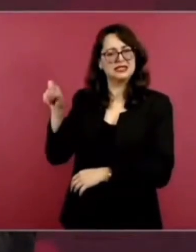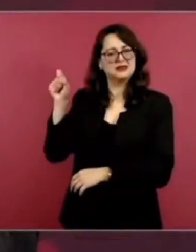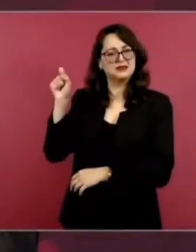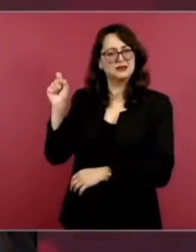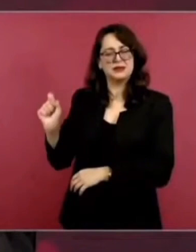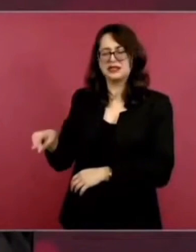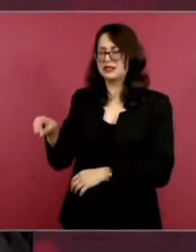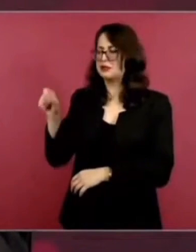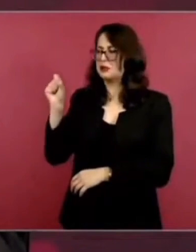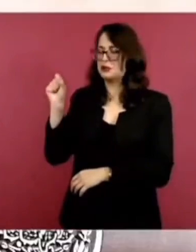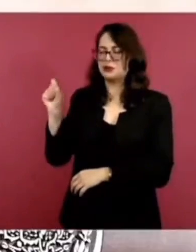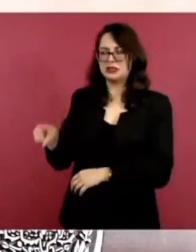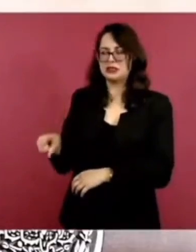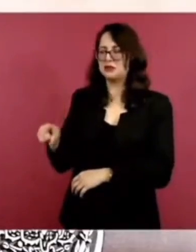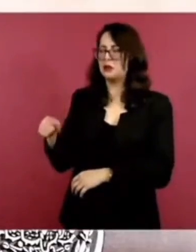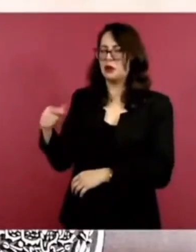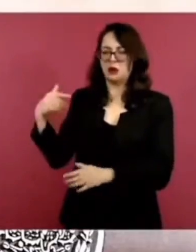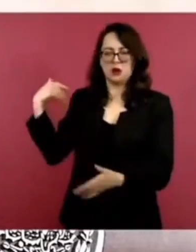manejando